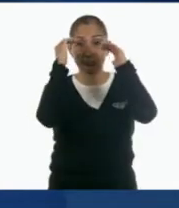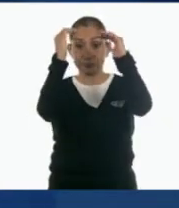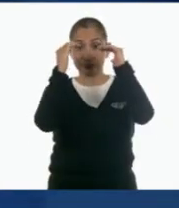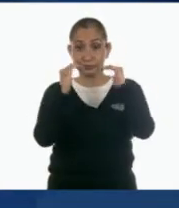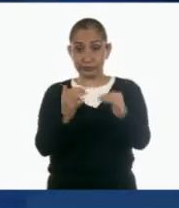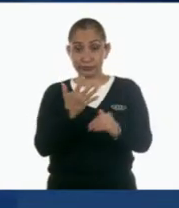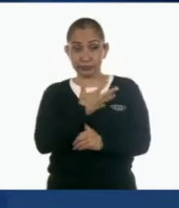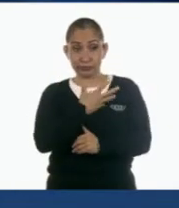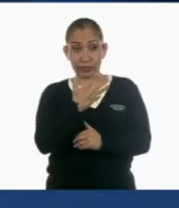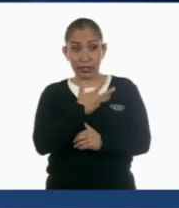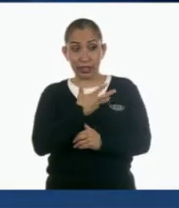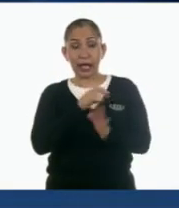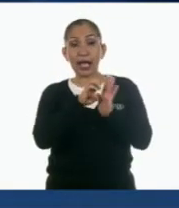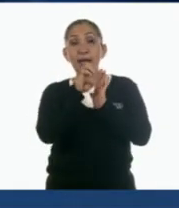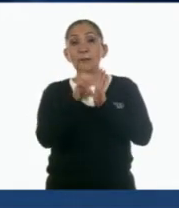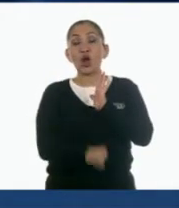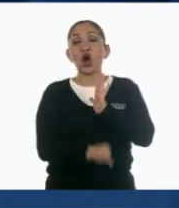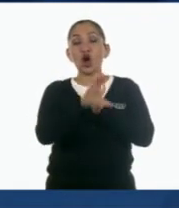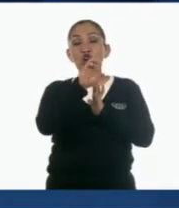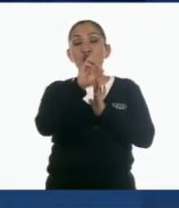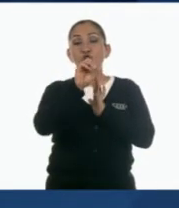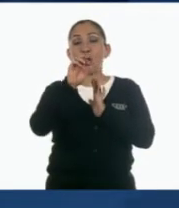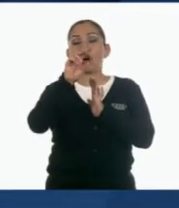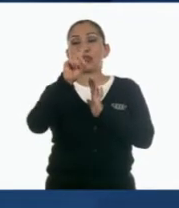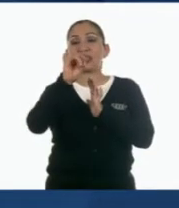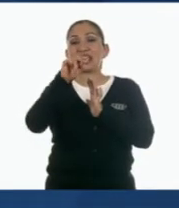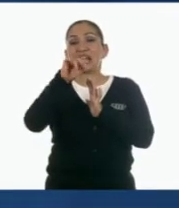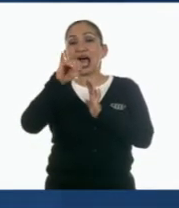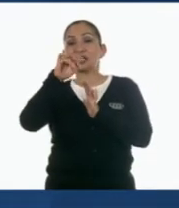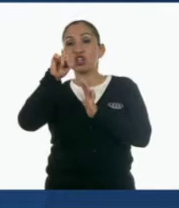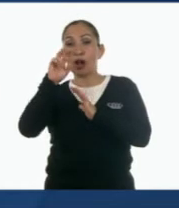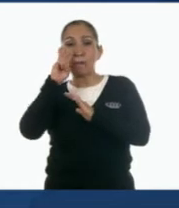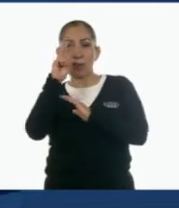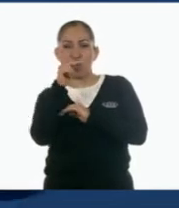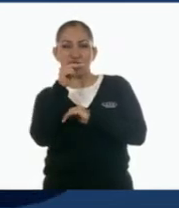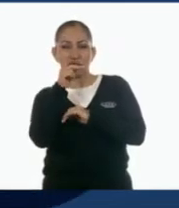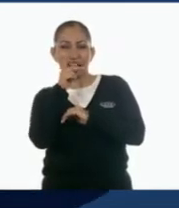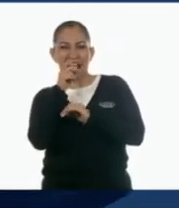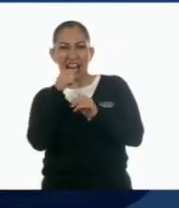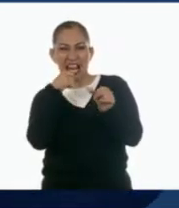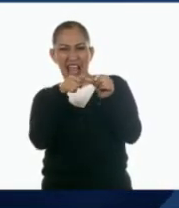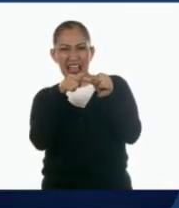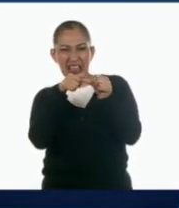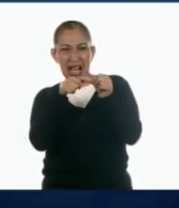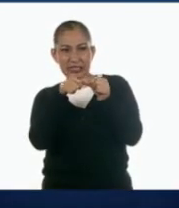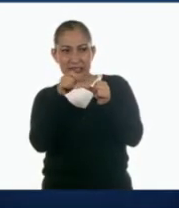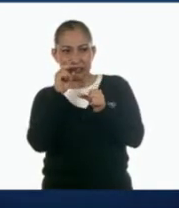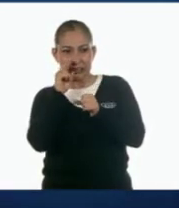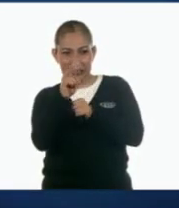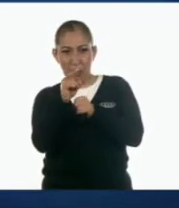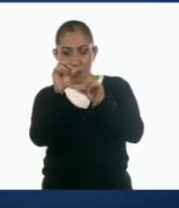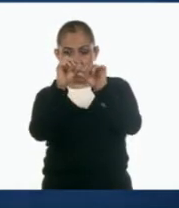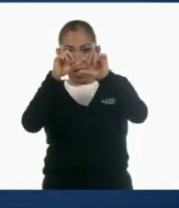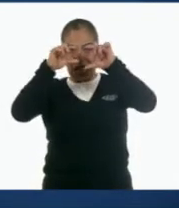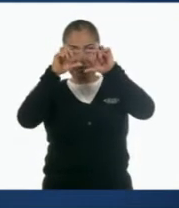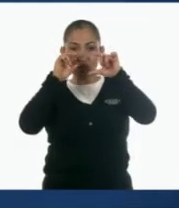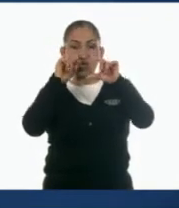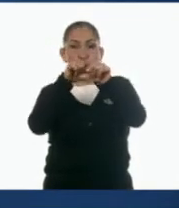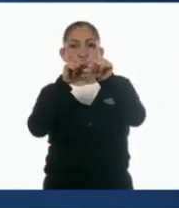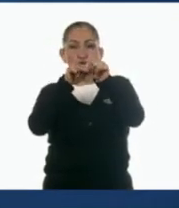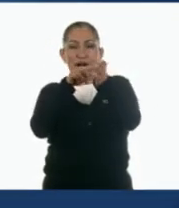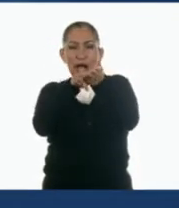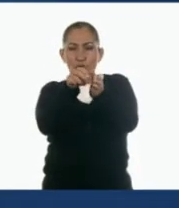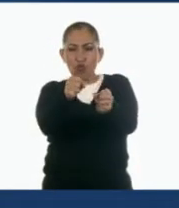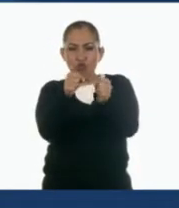donde tenemos el ejemplo por coordinación, vamos inclusive a ver unas letras que están resaltadas con color